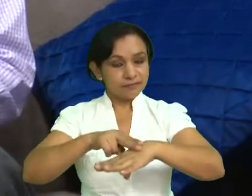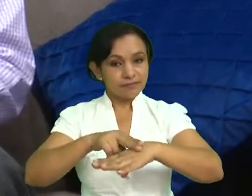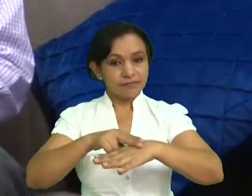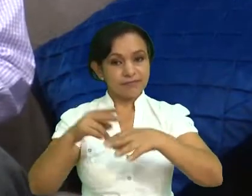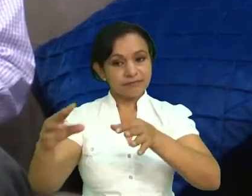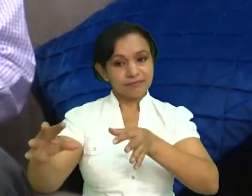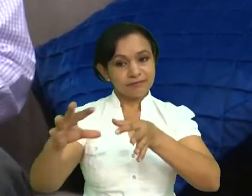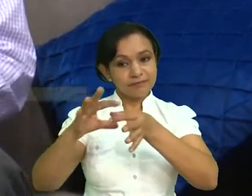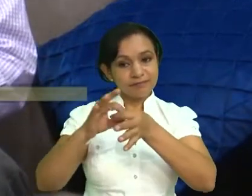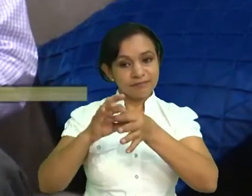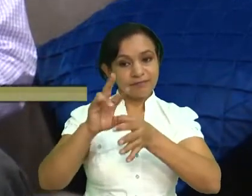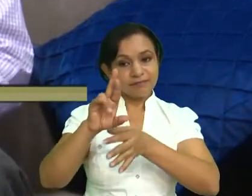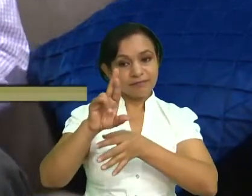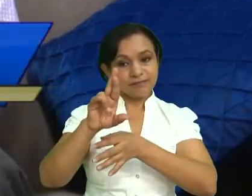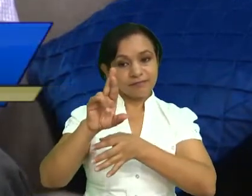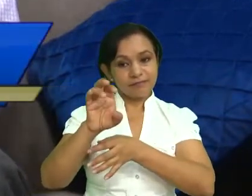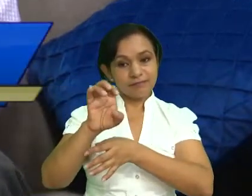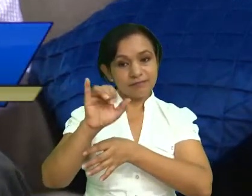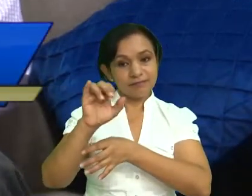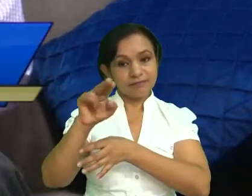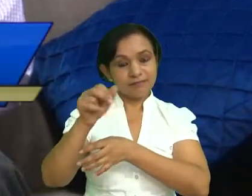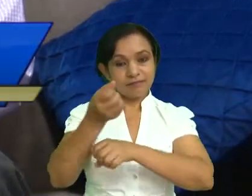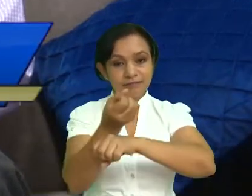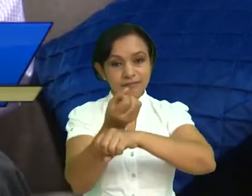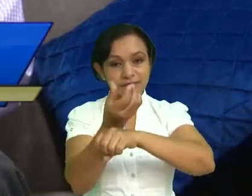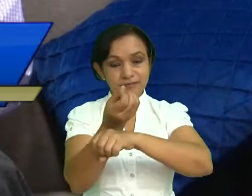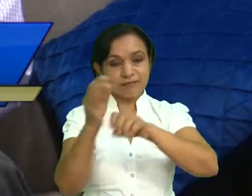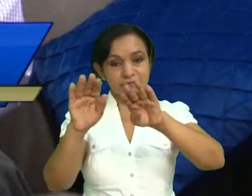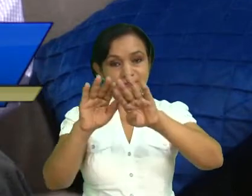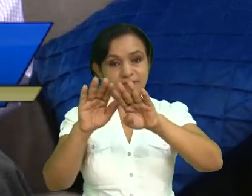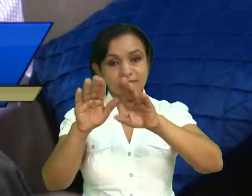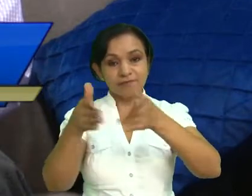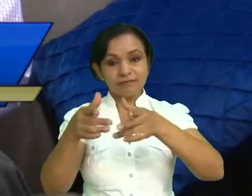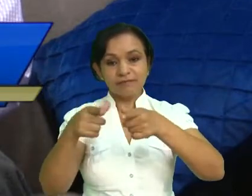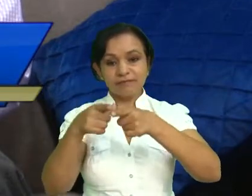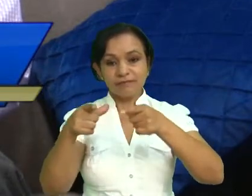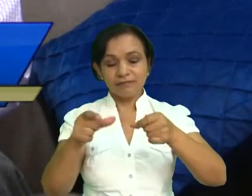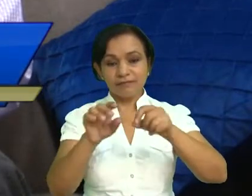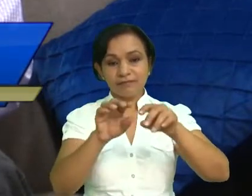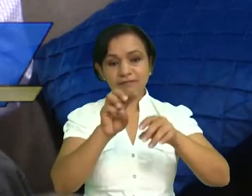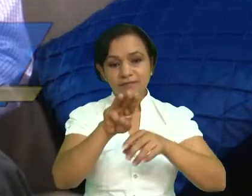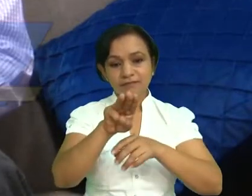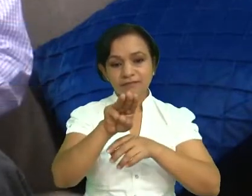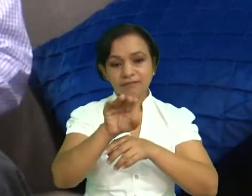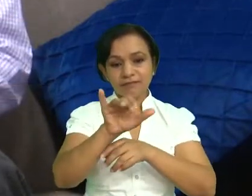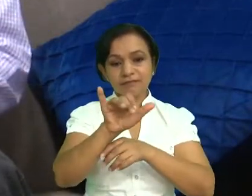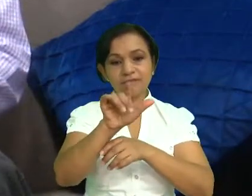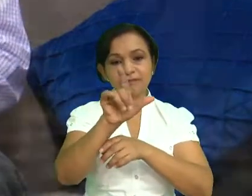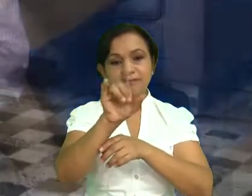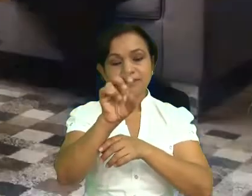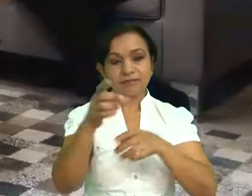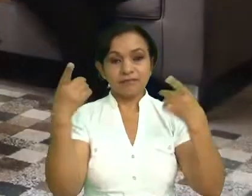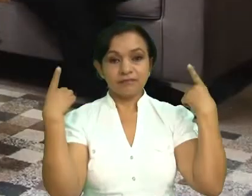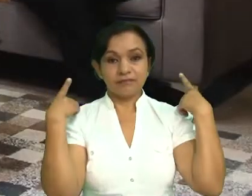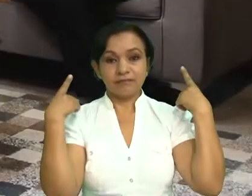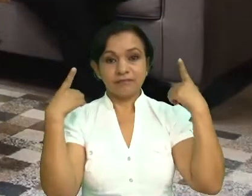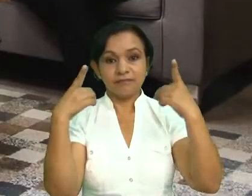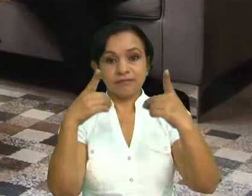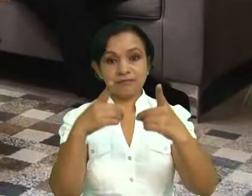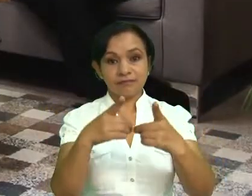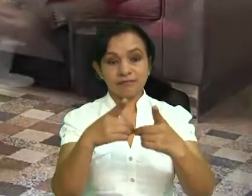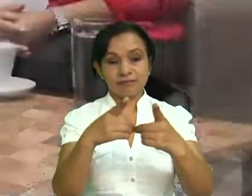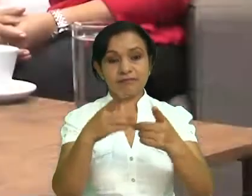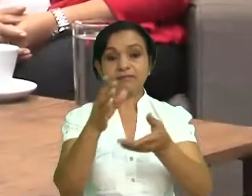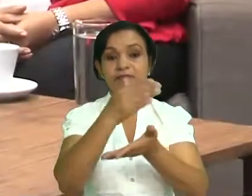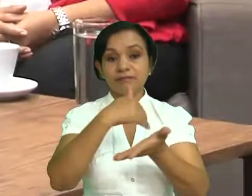nosotros la compañera Reina Rueda, alcaldesa de Managua, y junto a ella la compañera Maylin Brenes, directora del SILAIS también de